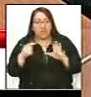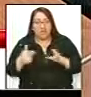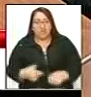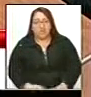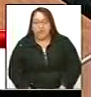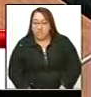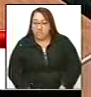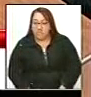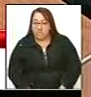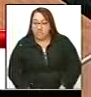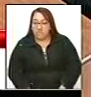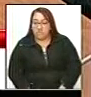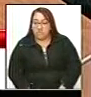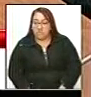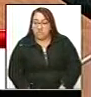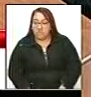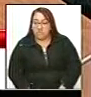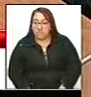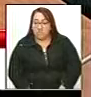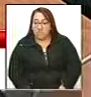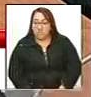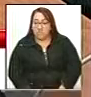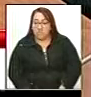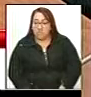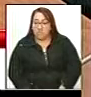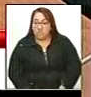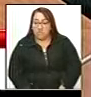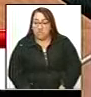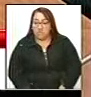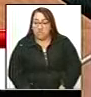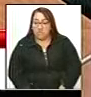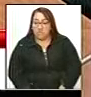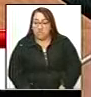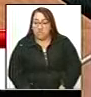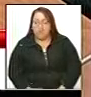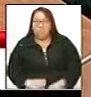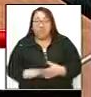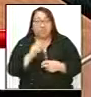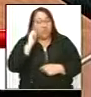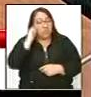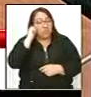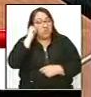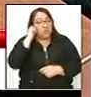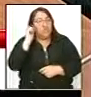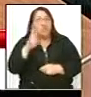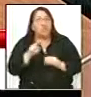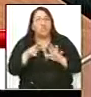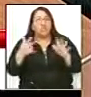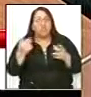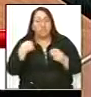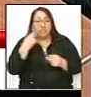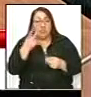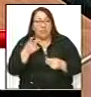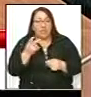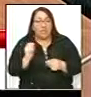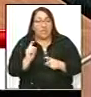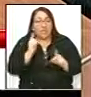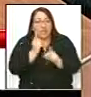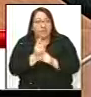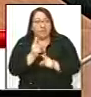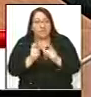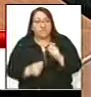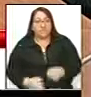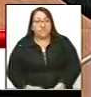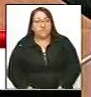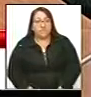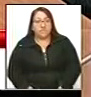2017. Como pueden ver, en el año 2018. Como pueden ver, fueron dirigidas a